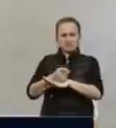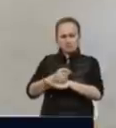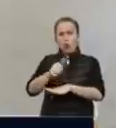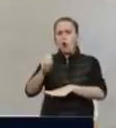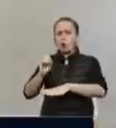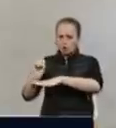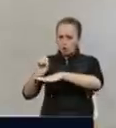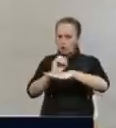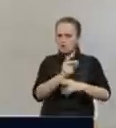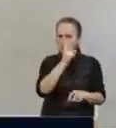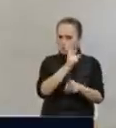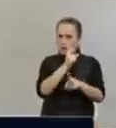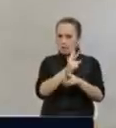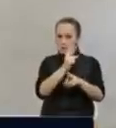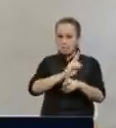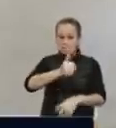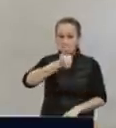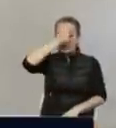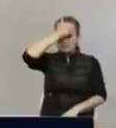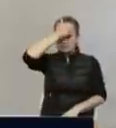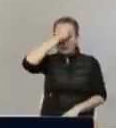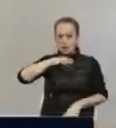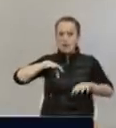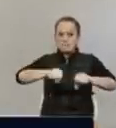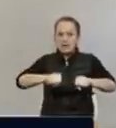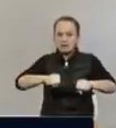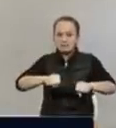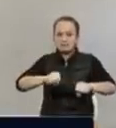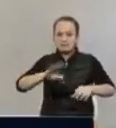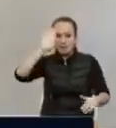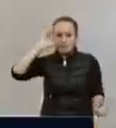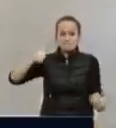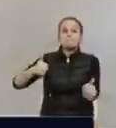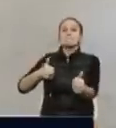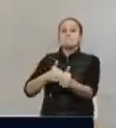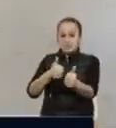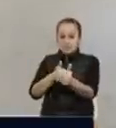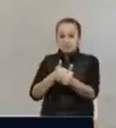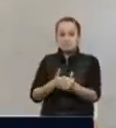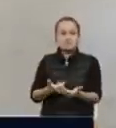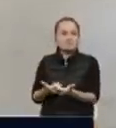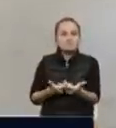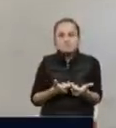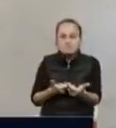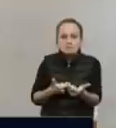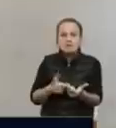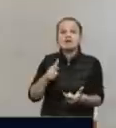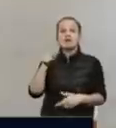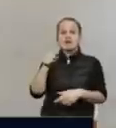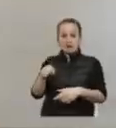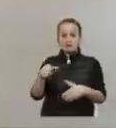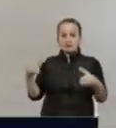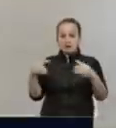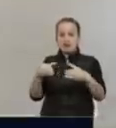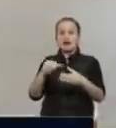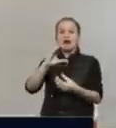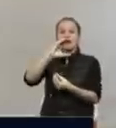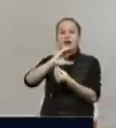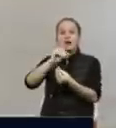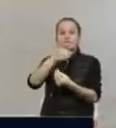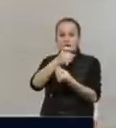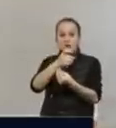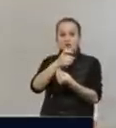organizaciones, pero fundamentalmente del paramilitarismo. Y el paramilitarismo, esa organización del Clan del Golfo